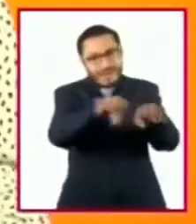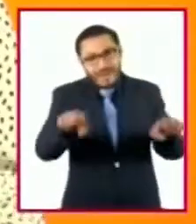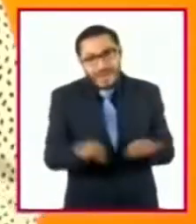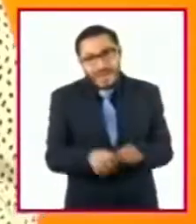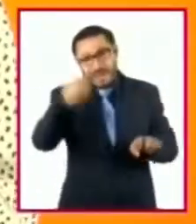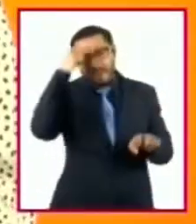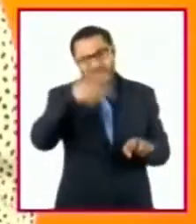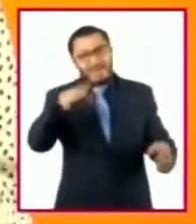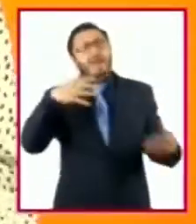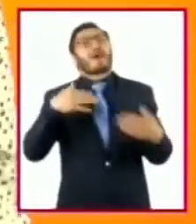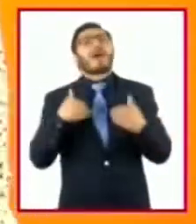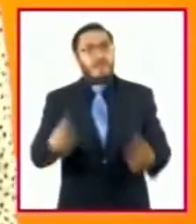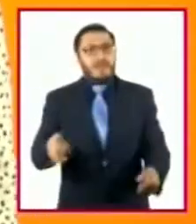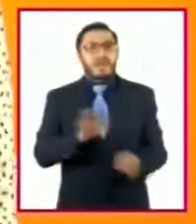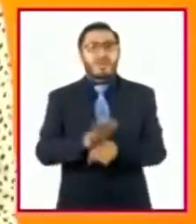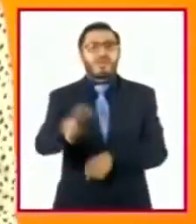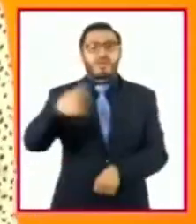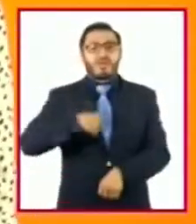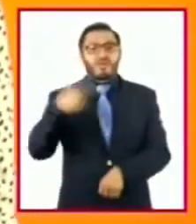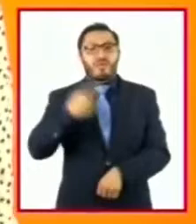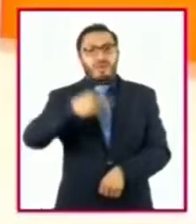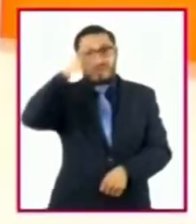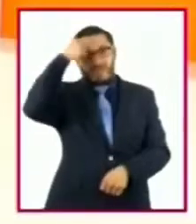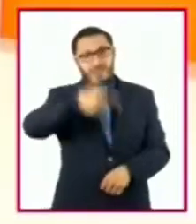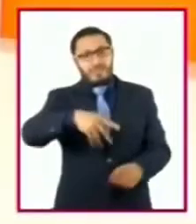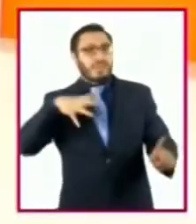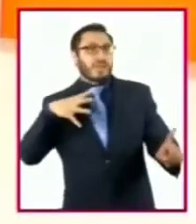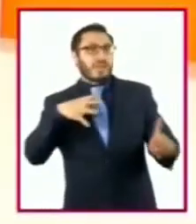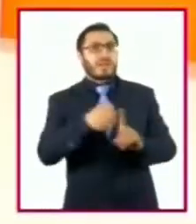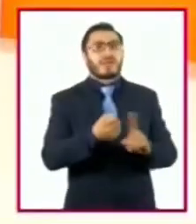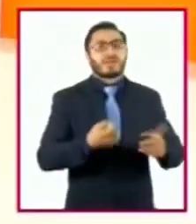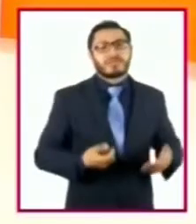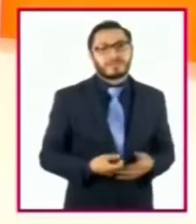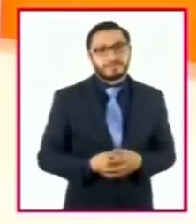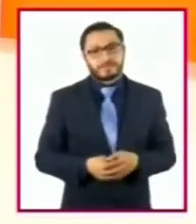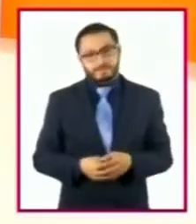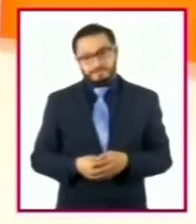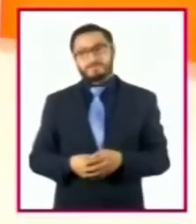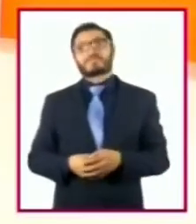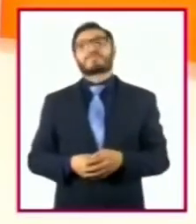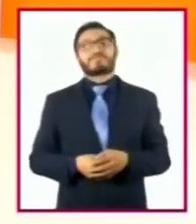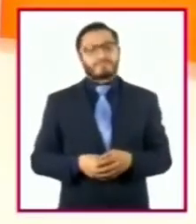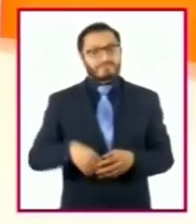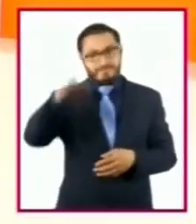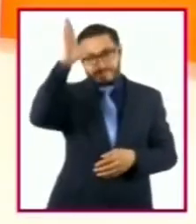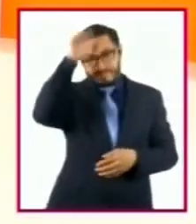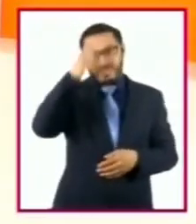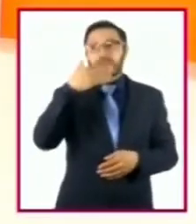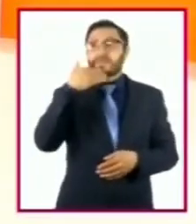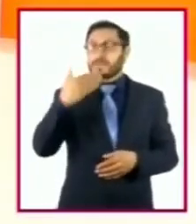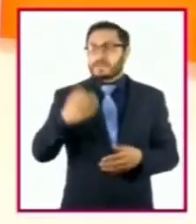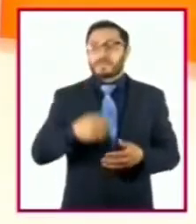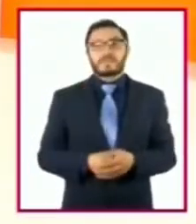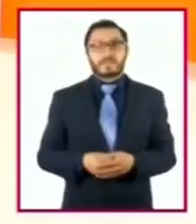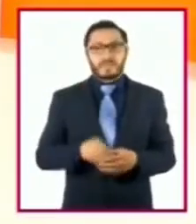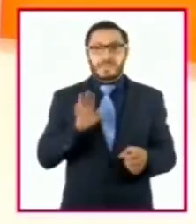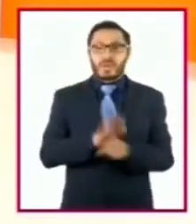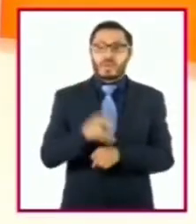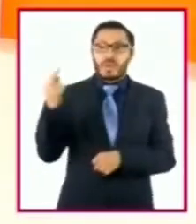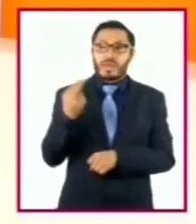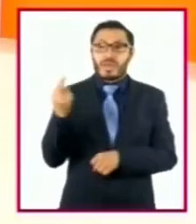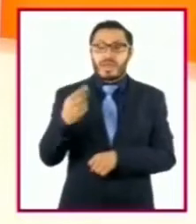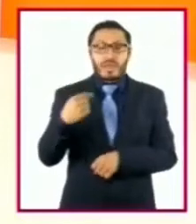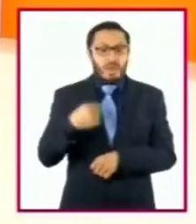qué es lo que yo voy a necesitar para lograrlo. De acuerdo con lo que nos acaba de comentar, ¿qué necesitaríamos